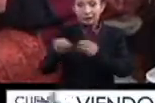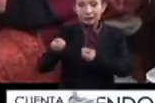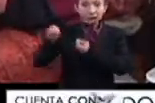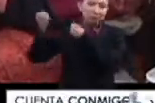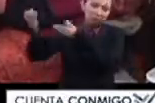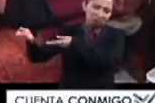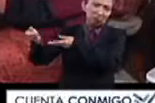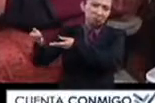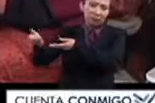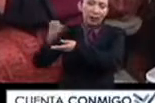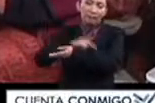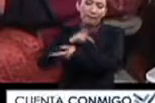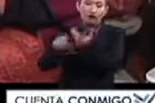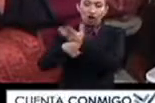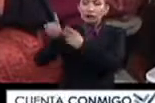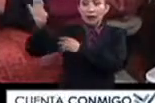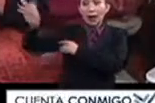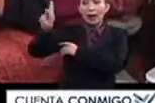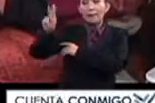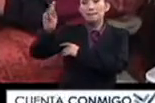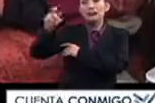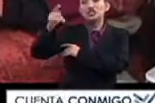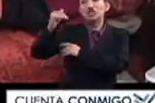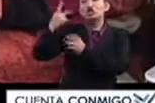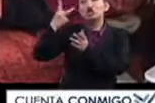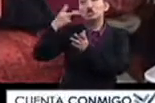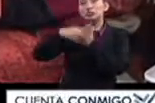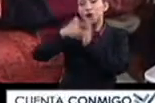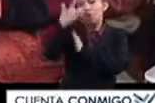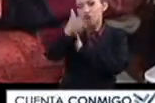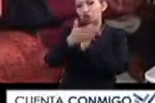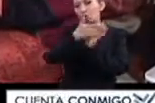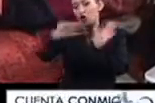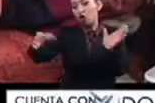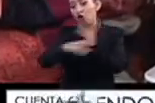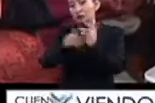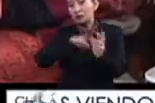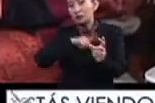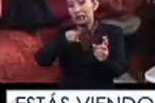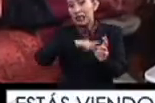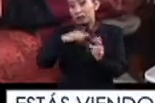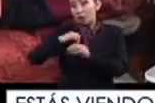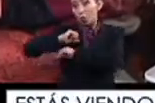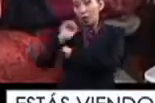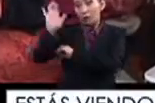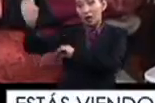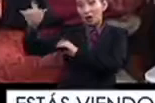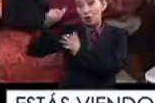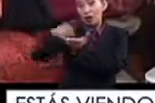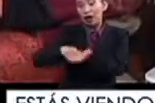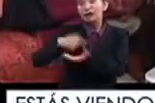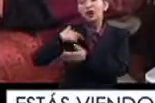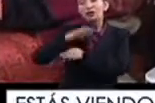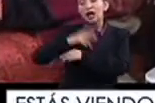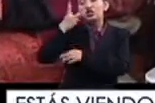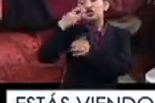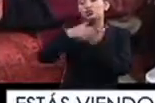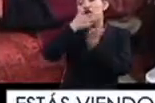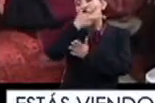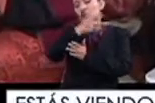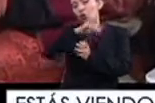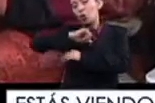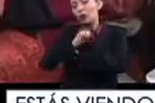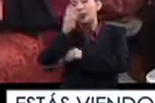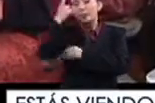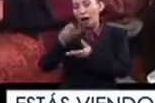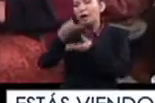bueno, mandando? mis cosas las tienen en Princeton hasta 2008. Y ahora estoy juntando todo lo que tengo de 2008 en adelante